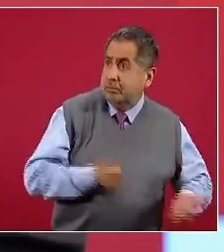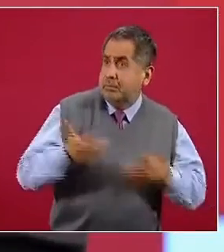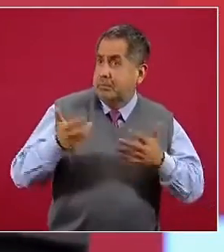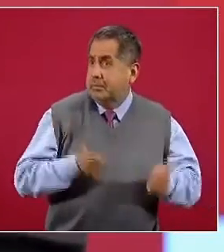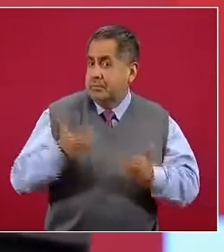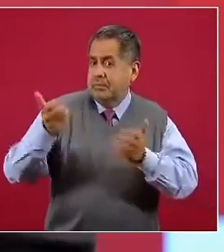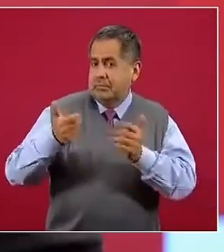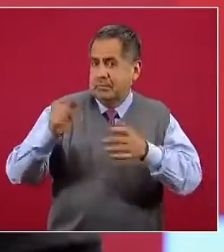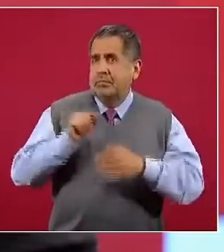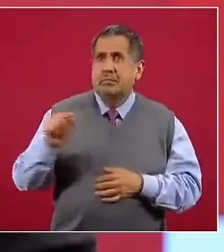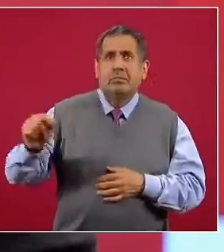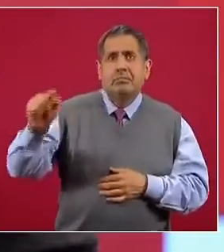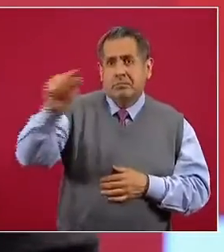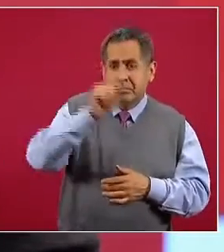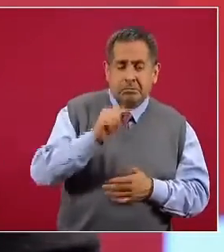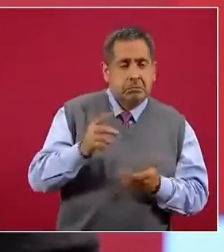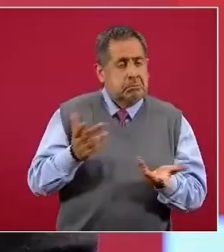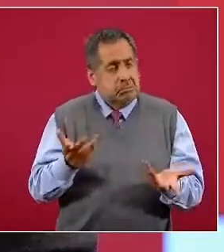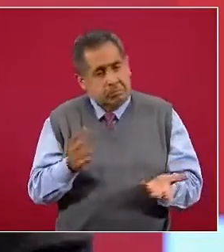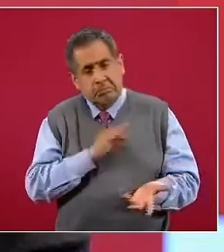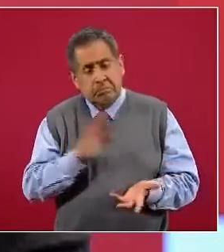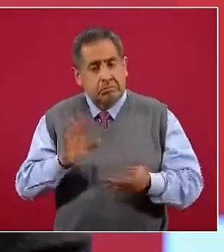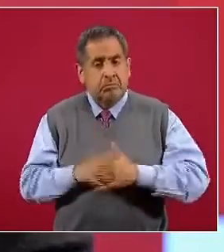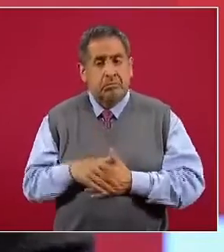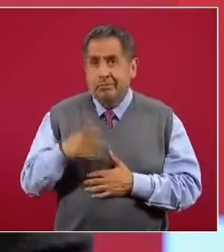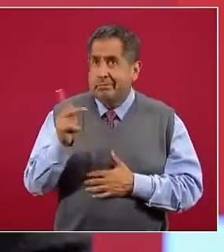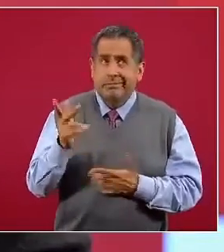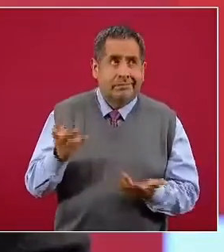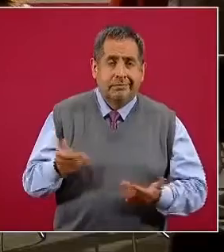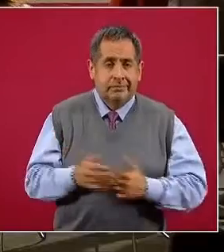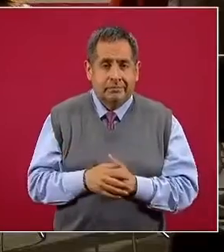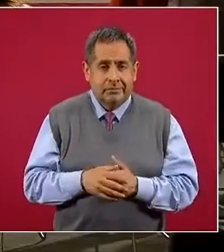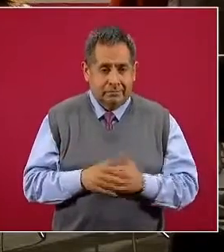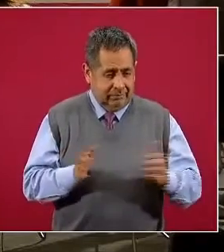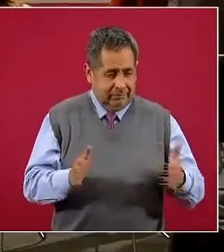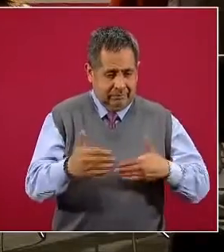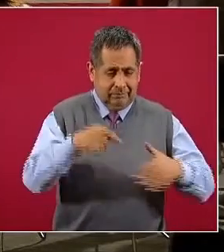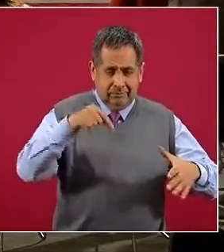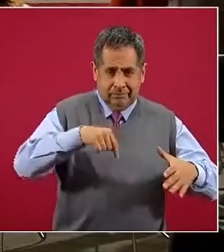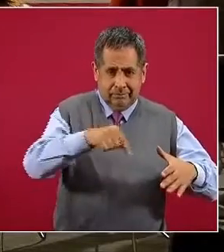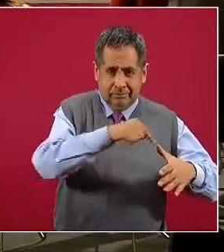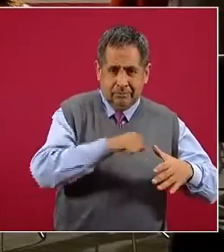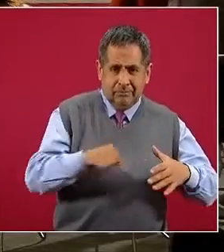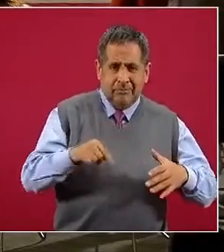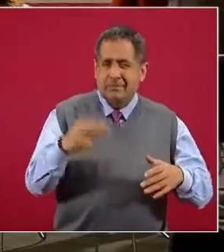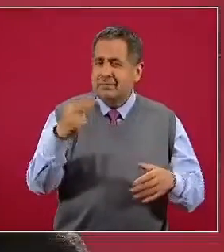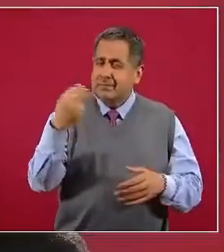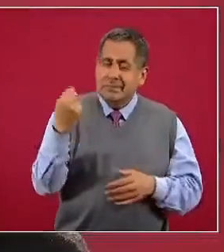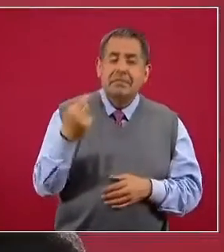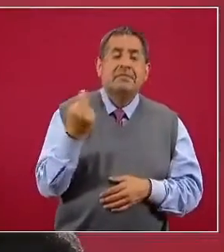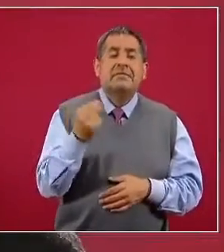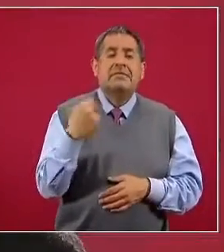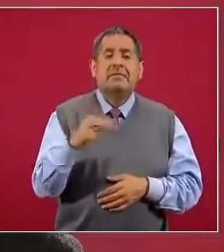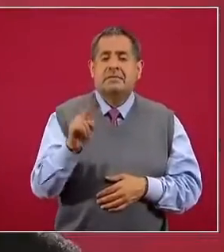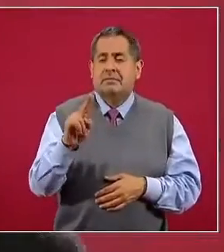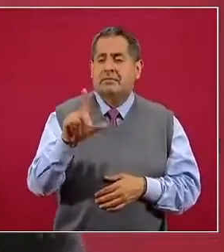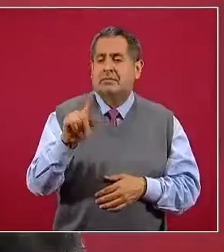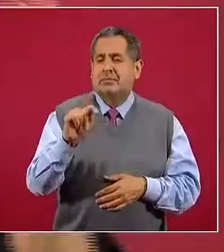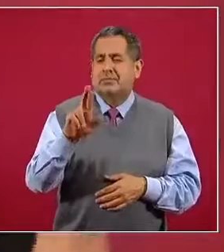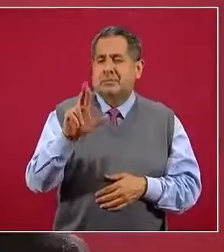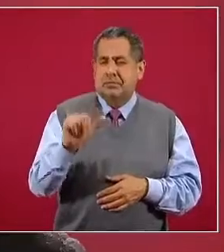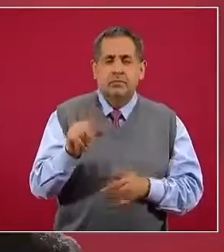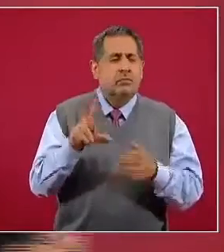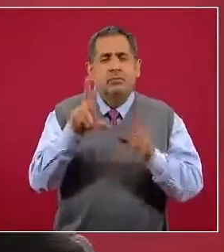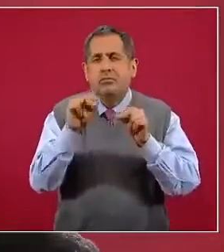distintas poblaciones, distintos poblados. Pero aún así, cuando hablamos de ultracongeladores, no estamos hablando de